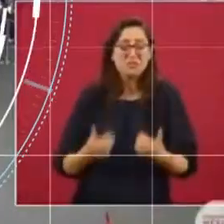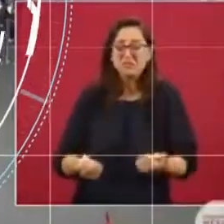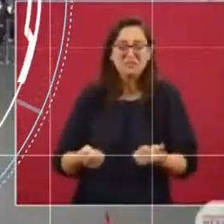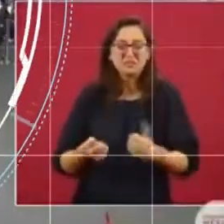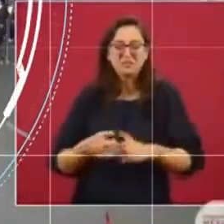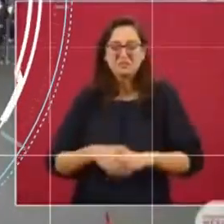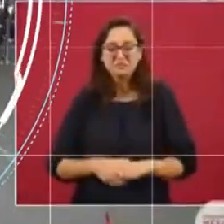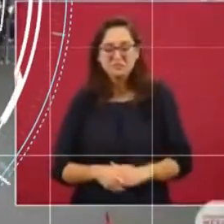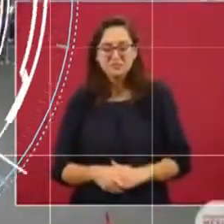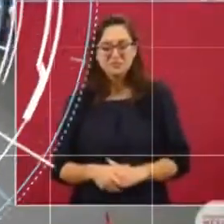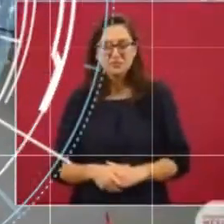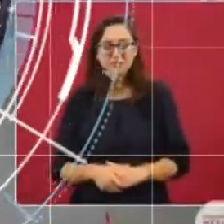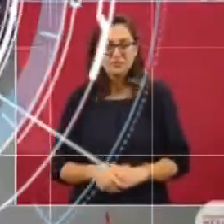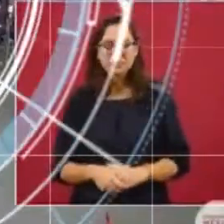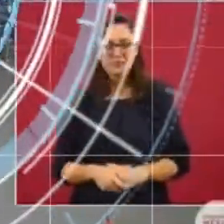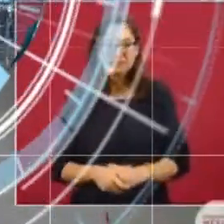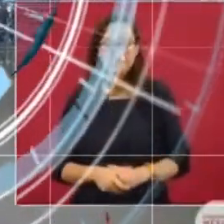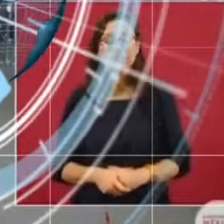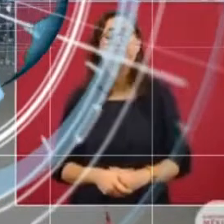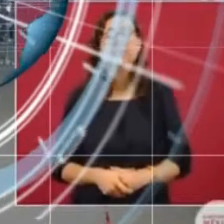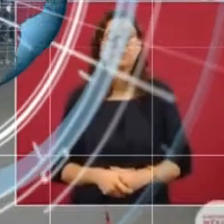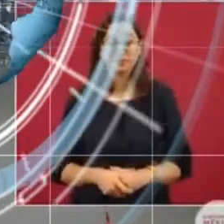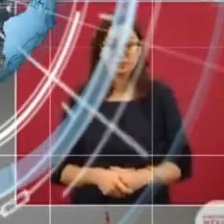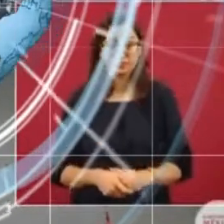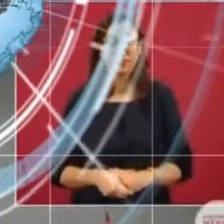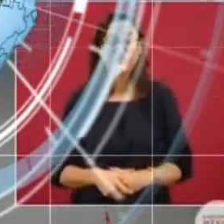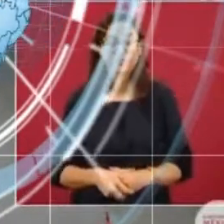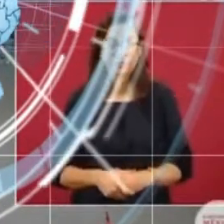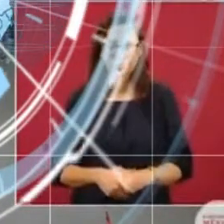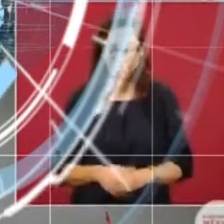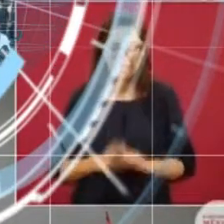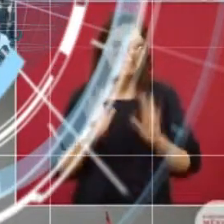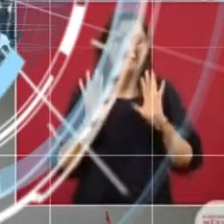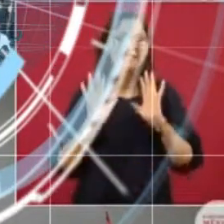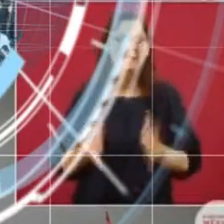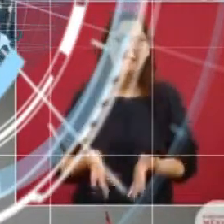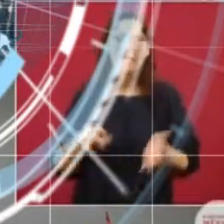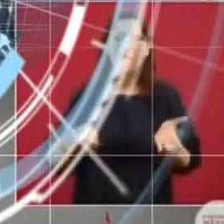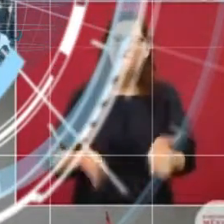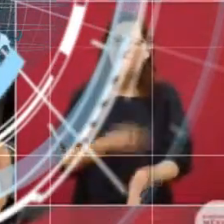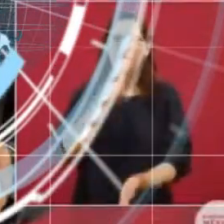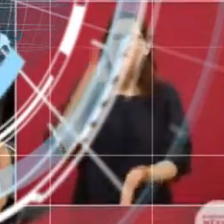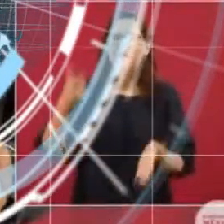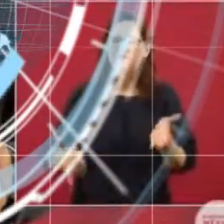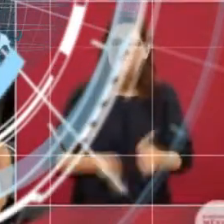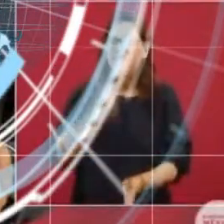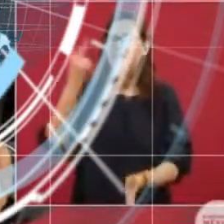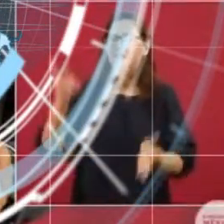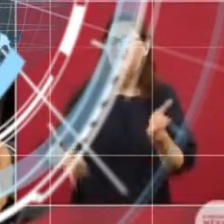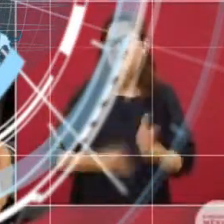Ya hemos hablado bastante del fracaso del modelo neoliberal.